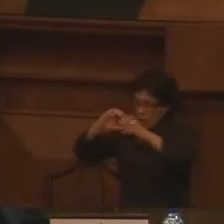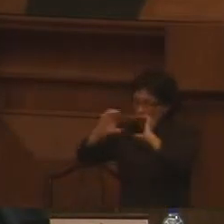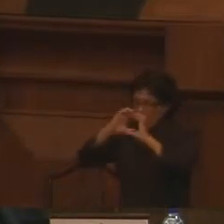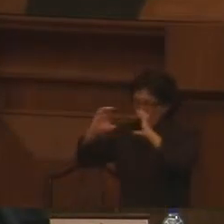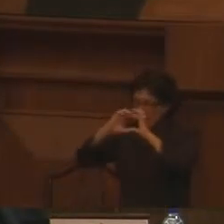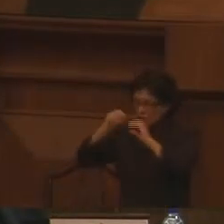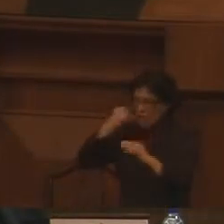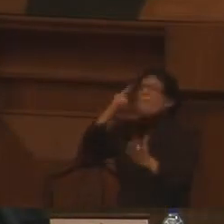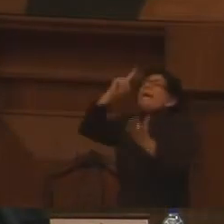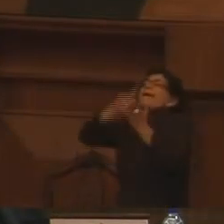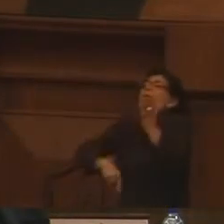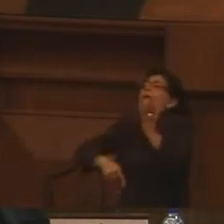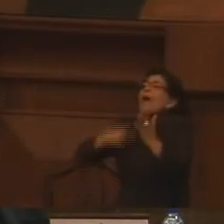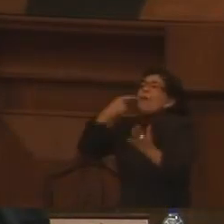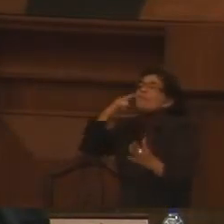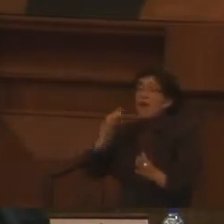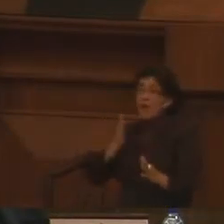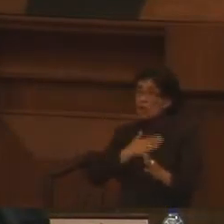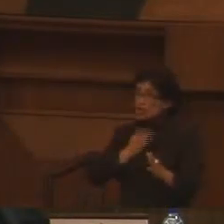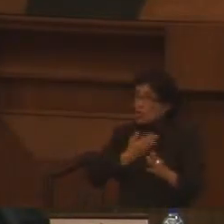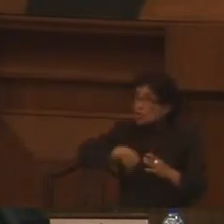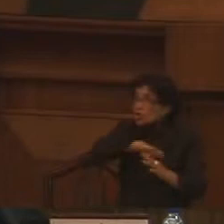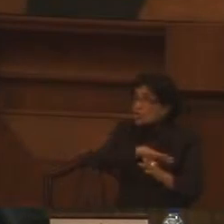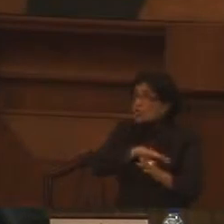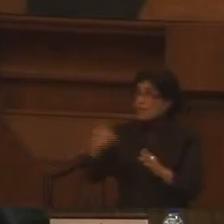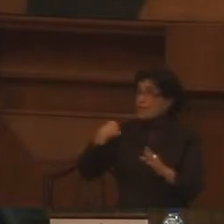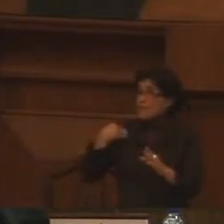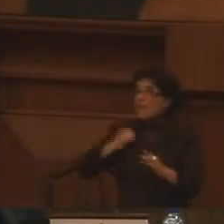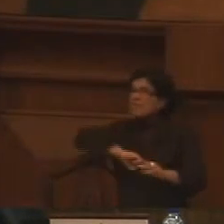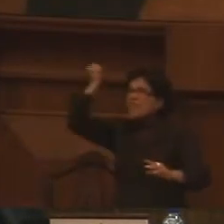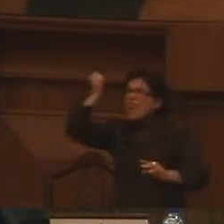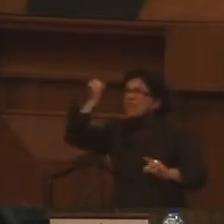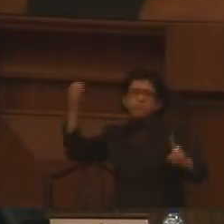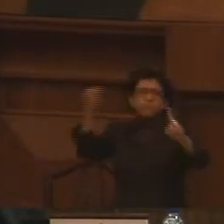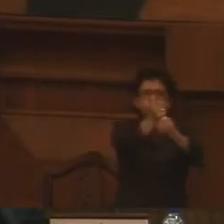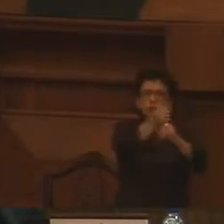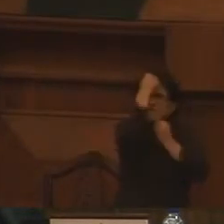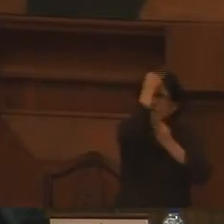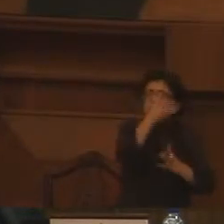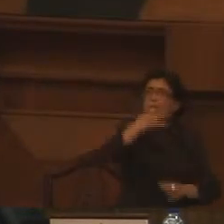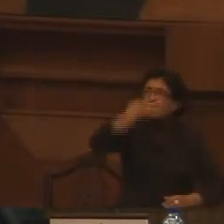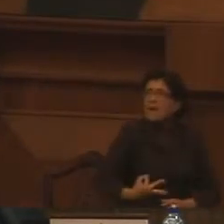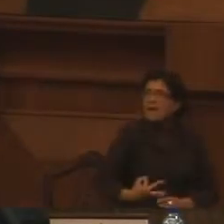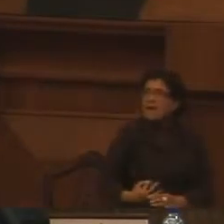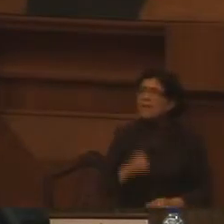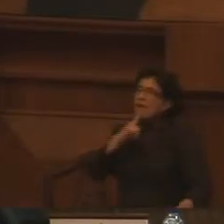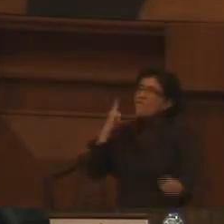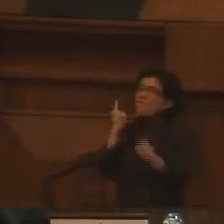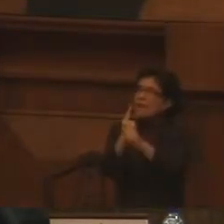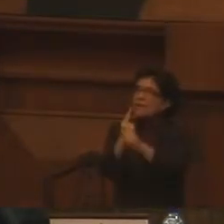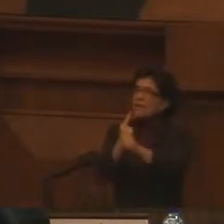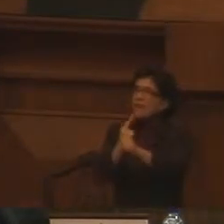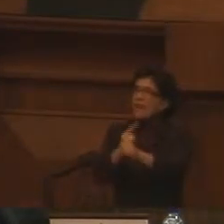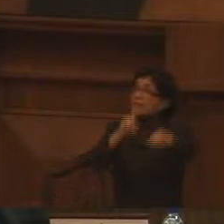Convención Interamericana de Derechos Humanos, la misma que con claridad señala los límites democráticos a la